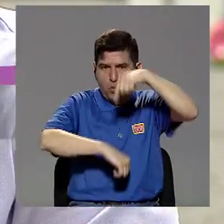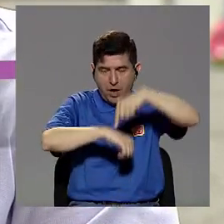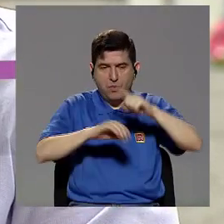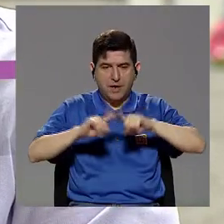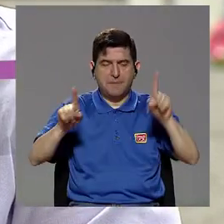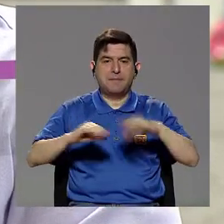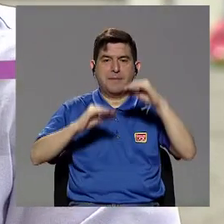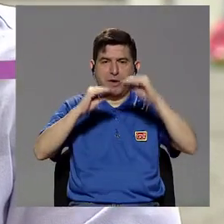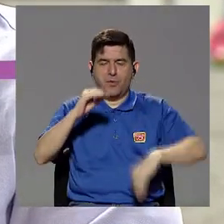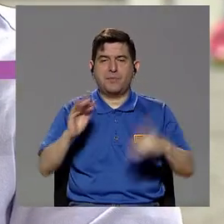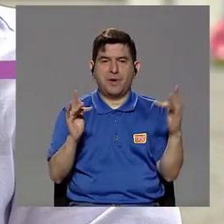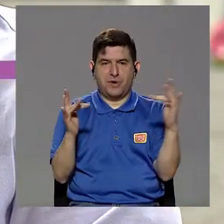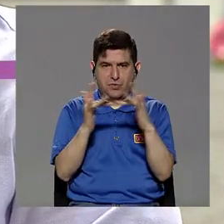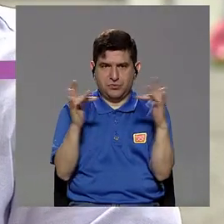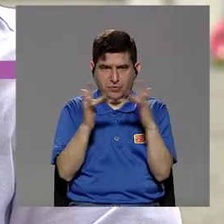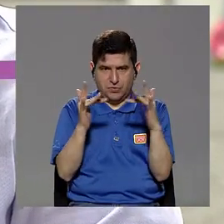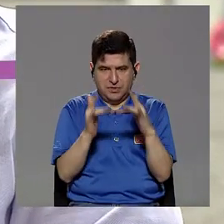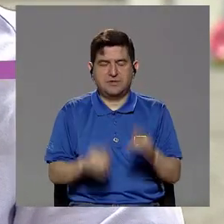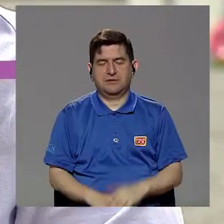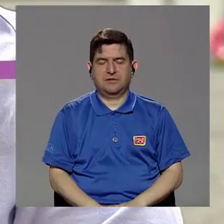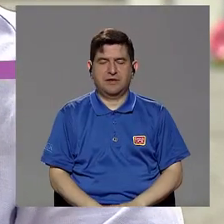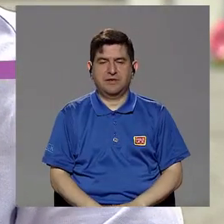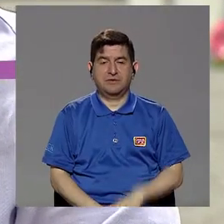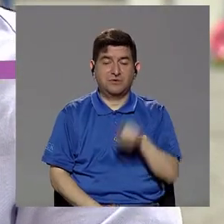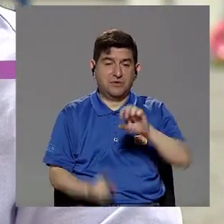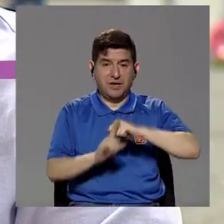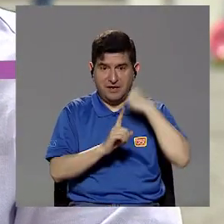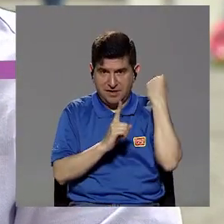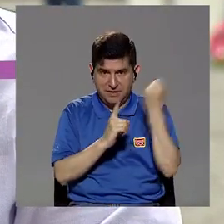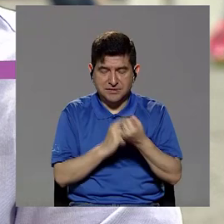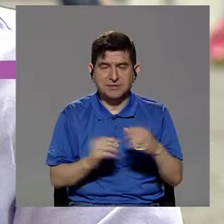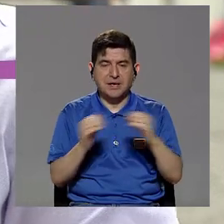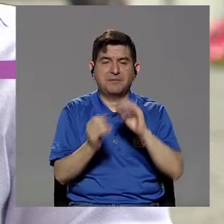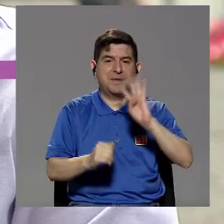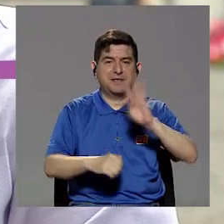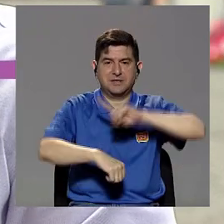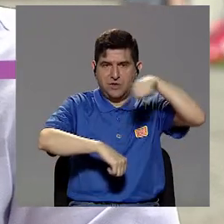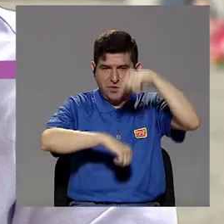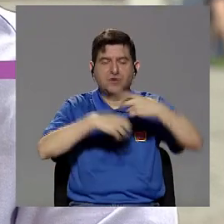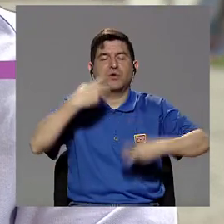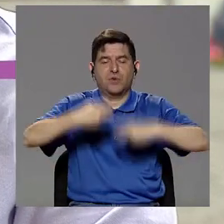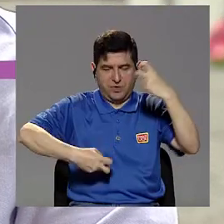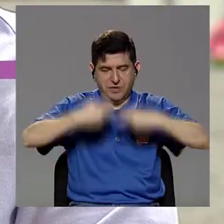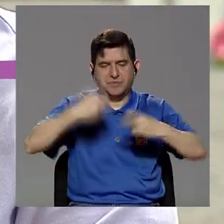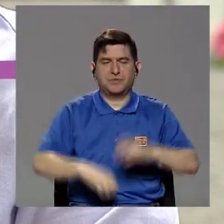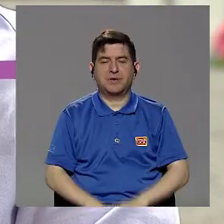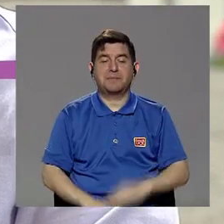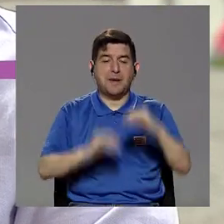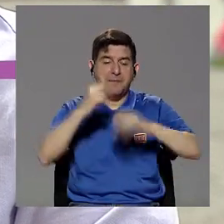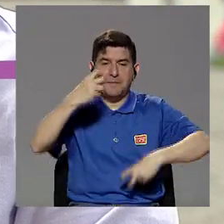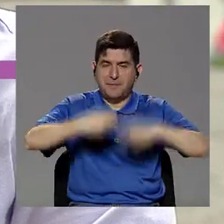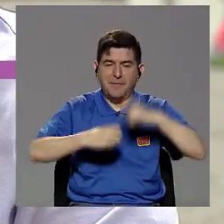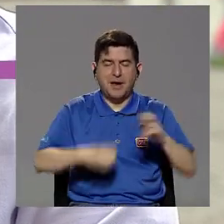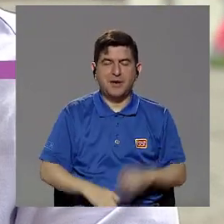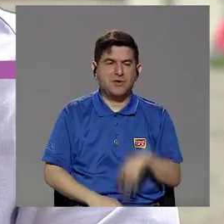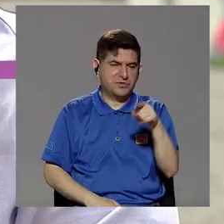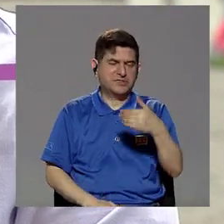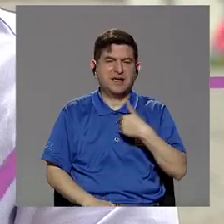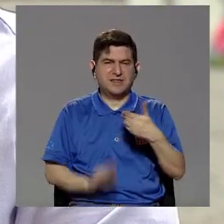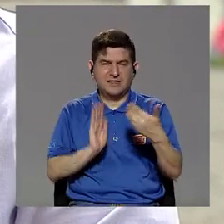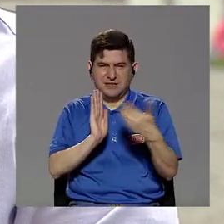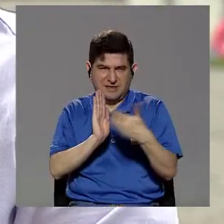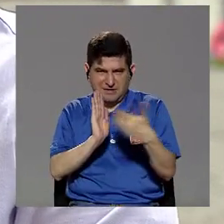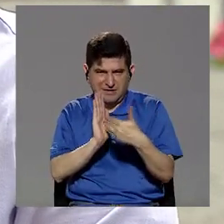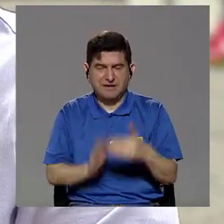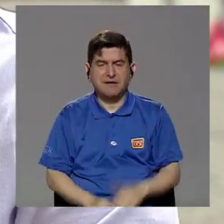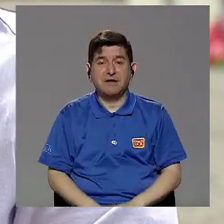¿verdad? Pero entre menos esté en contacto la orina con la pared vesical, que más de 4 horas ya empieza a haber problemas, menos problemas de irritación